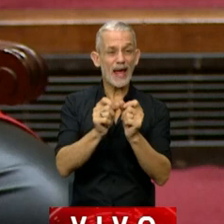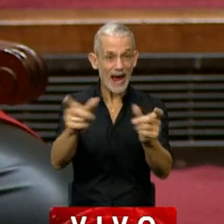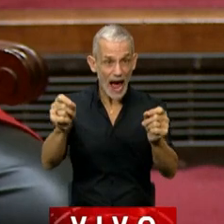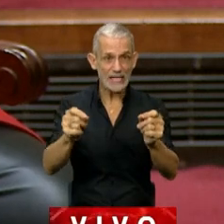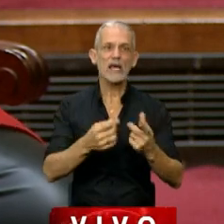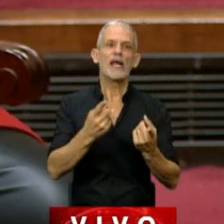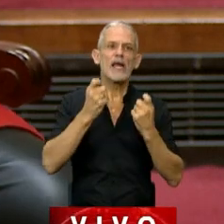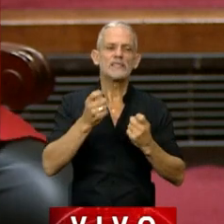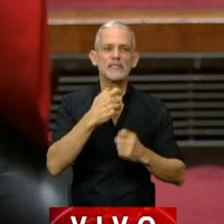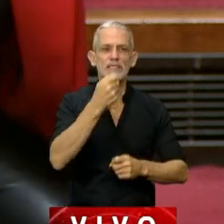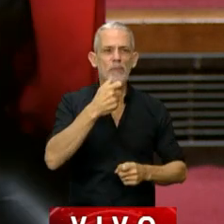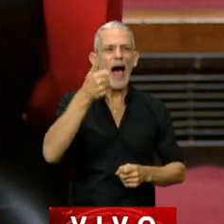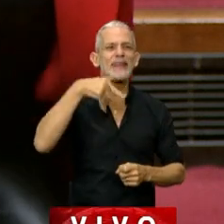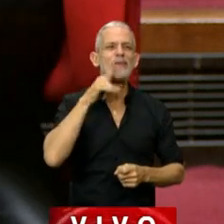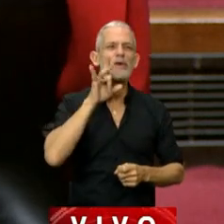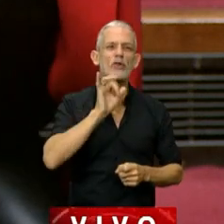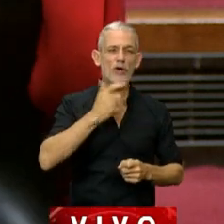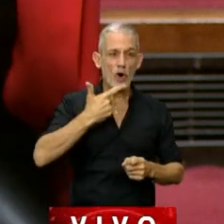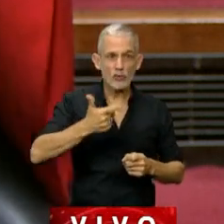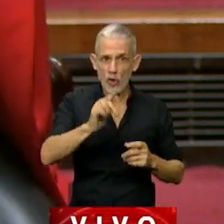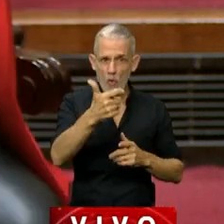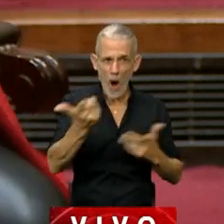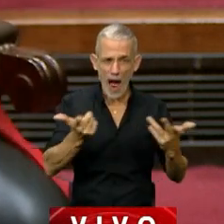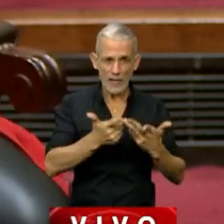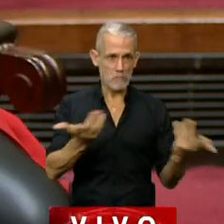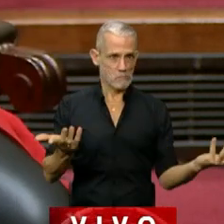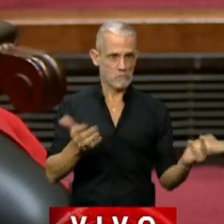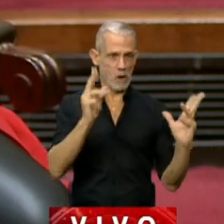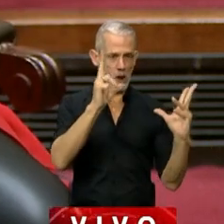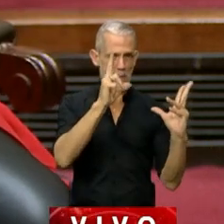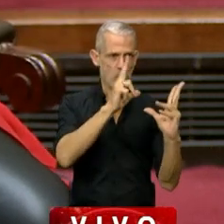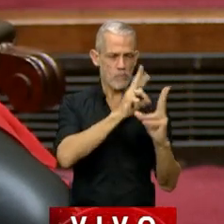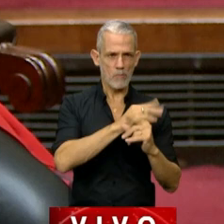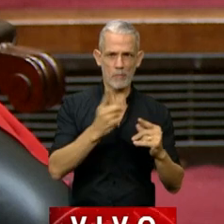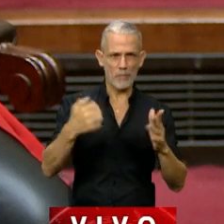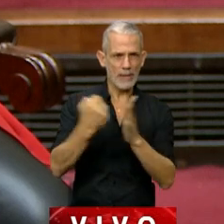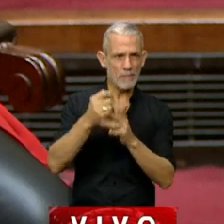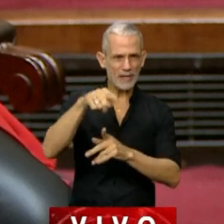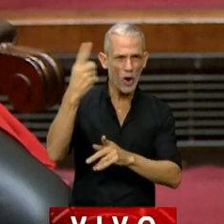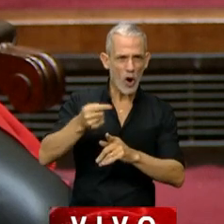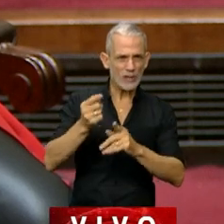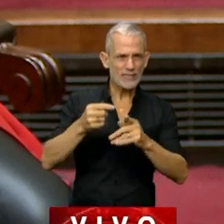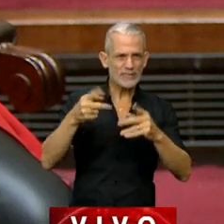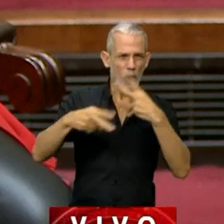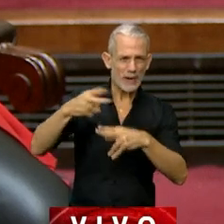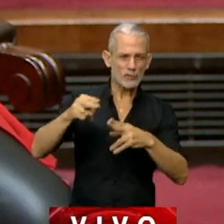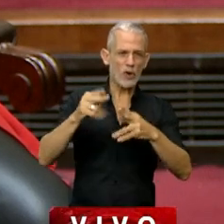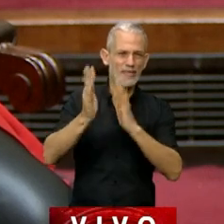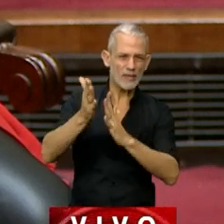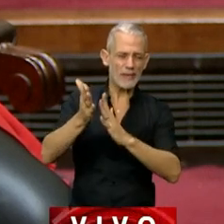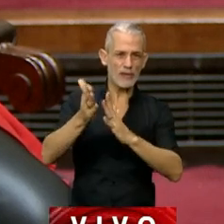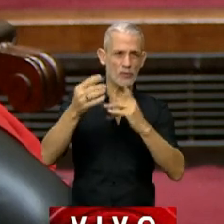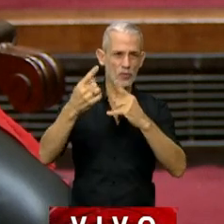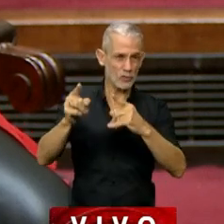de un soporte de antibióticos y no los vamos a tener, con lo cual también va a impactar en otros tipos de procedimientos, de